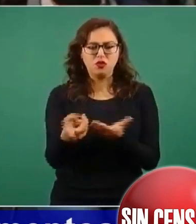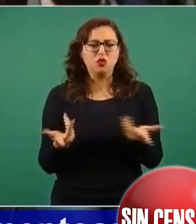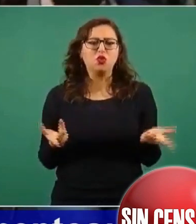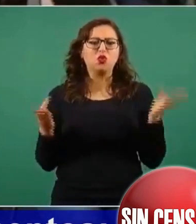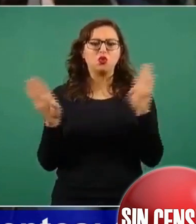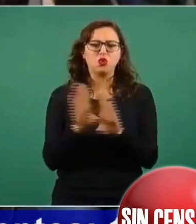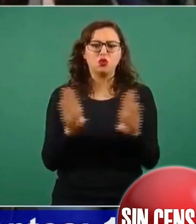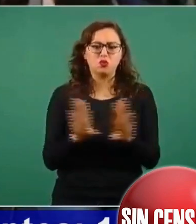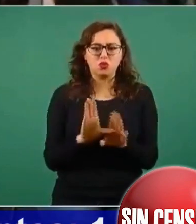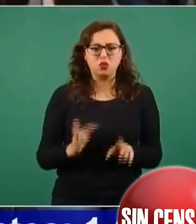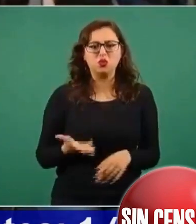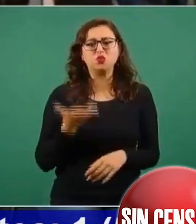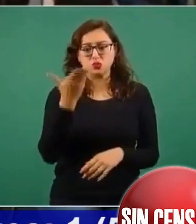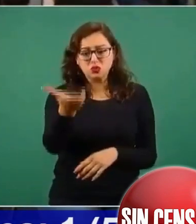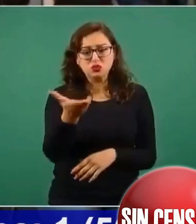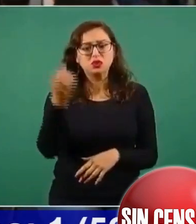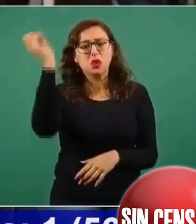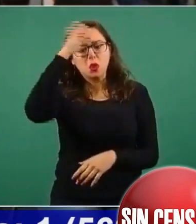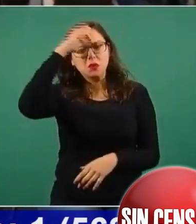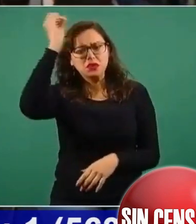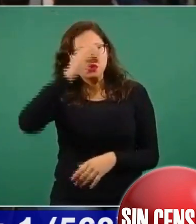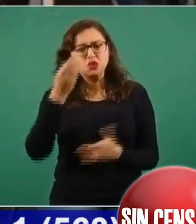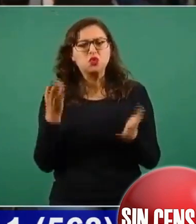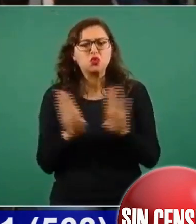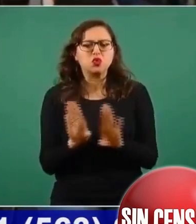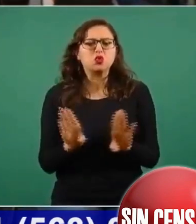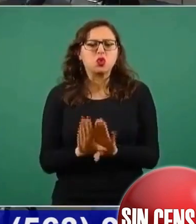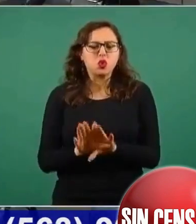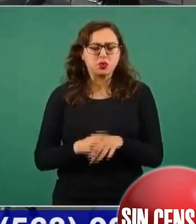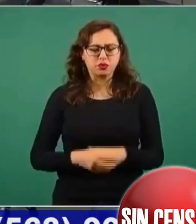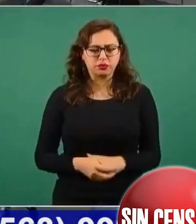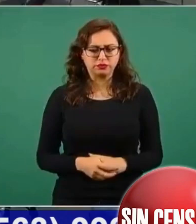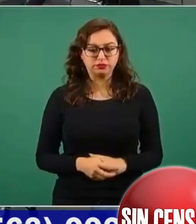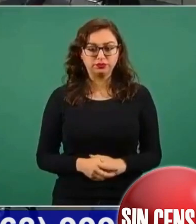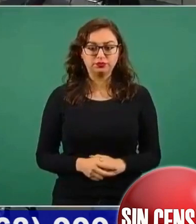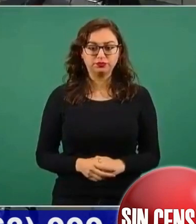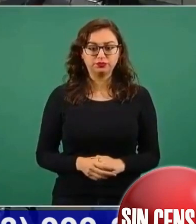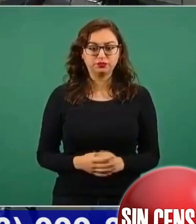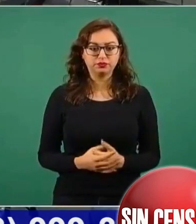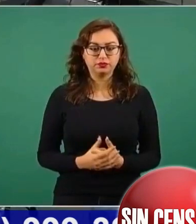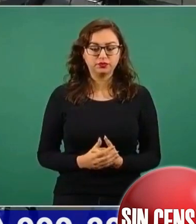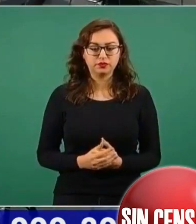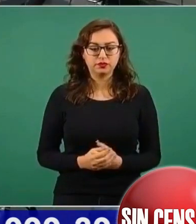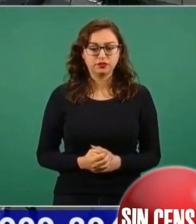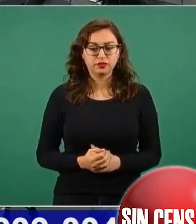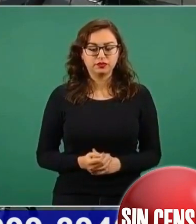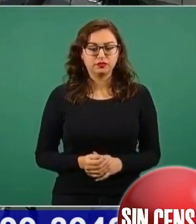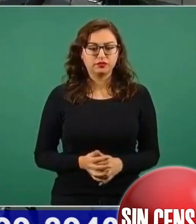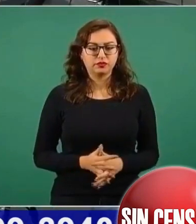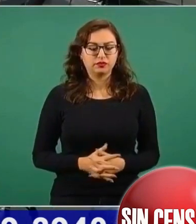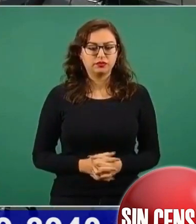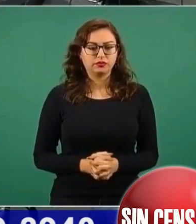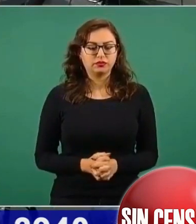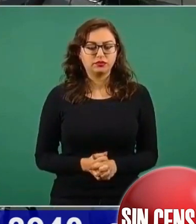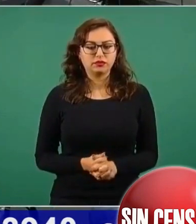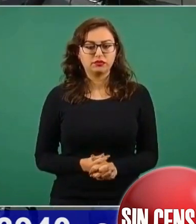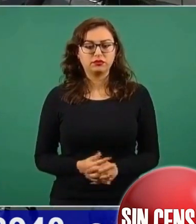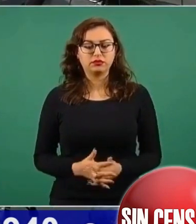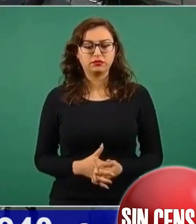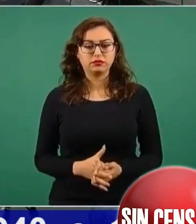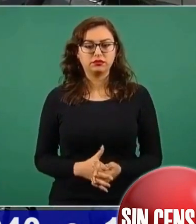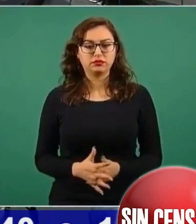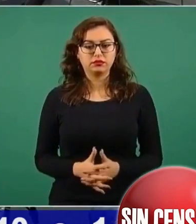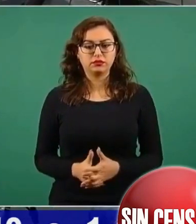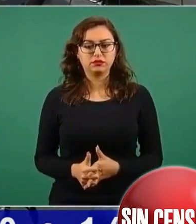¿Qué opina de la posibilidad de una consulta sobre la despenalización del aborto? Yo creo que el movimiento feminista es